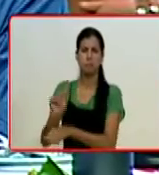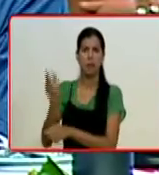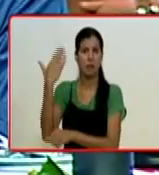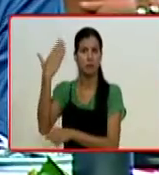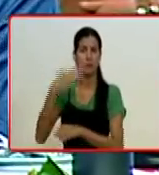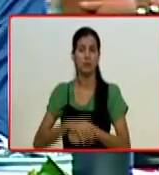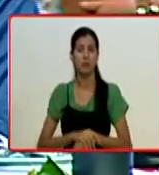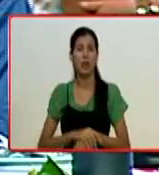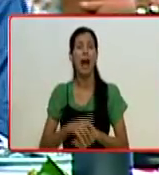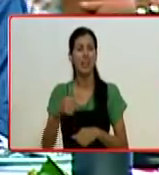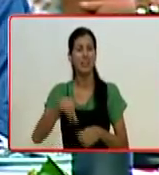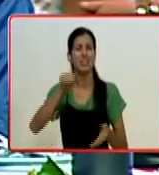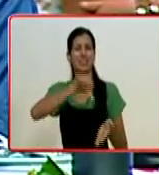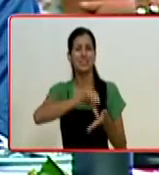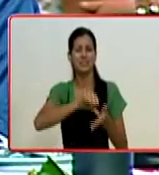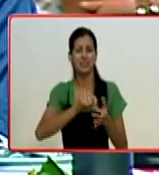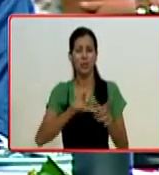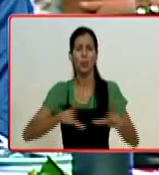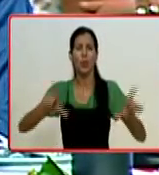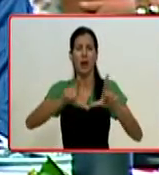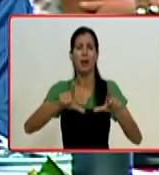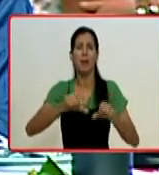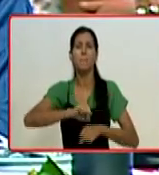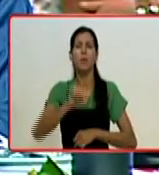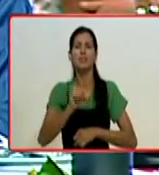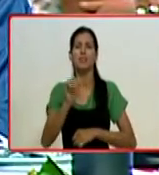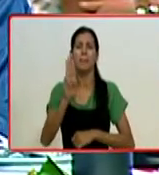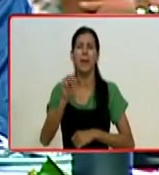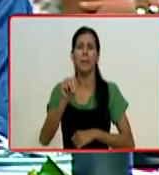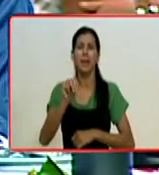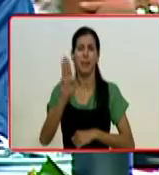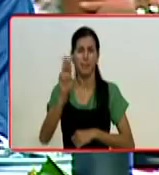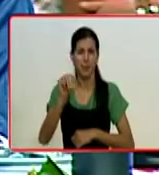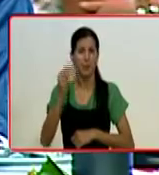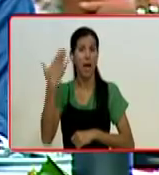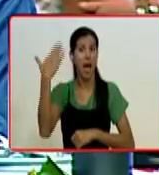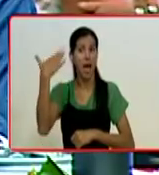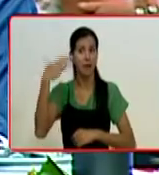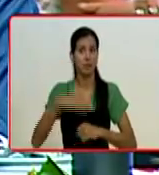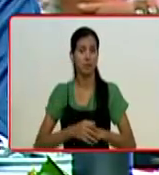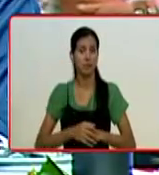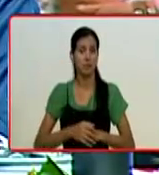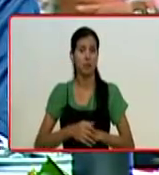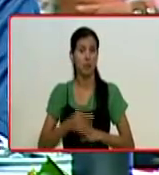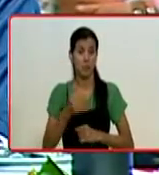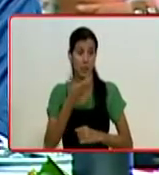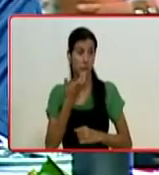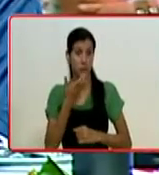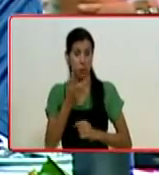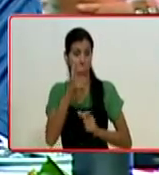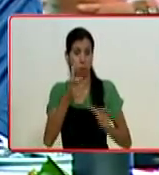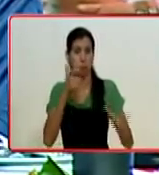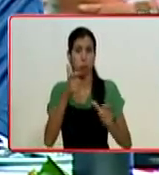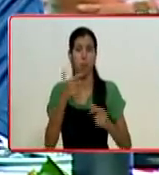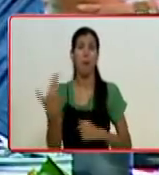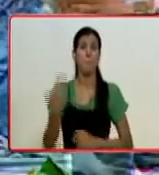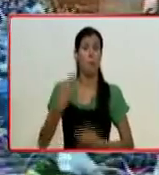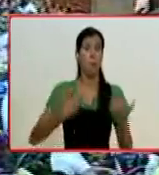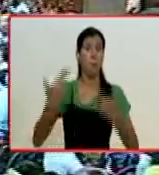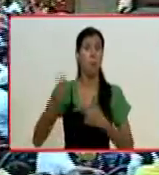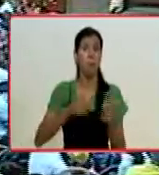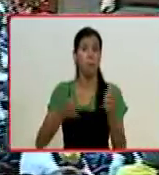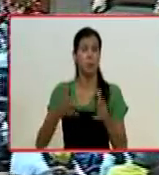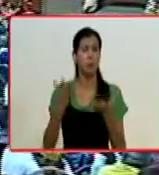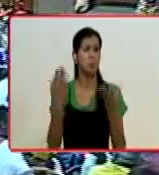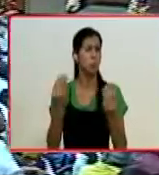Policía Metropolitana, ahí Dios santo. Ahí lo que sería era plomo, quien se descuidaba le daban plomo. ¿Cuántos muertos ahí en La Cañada,